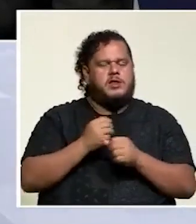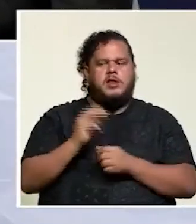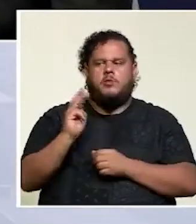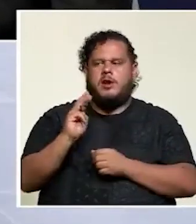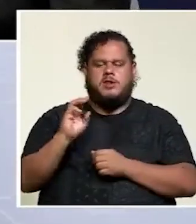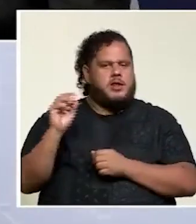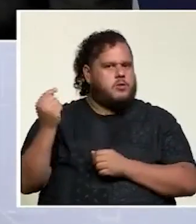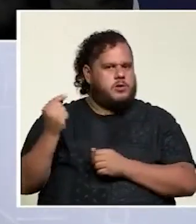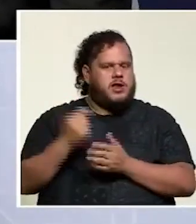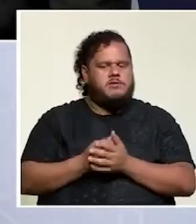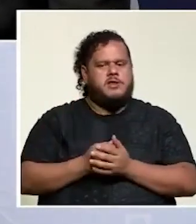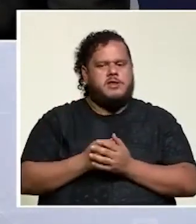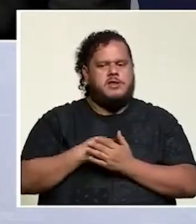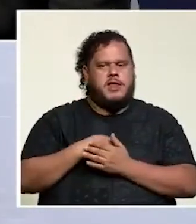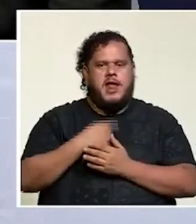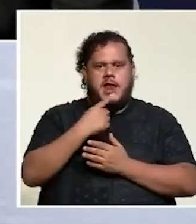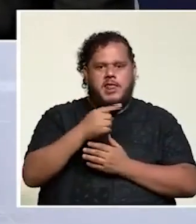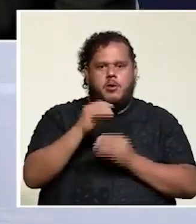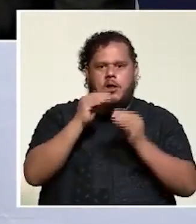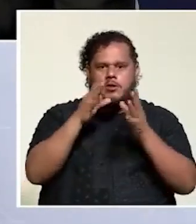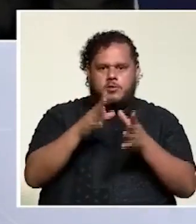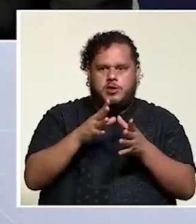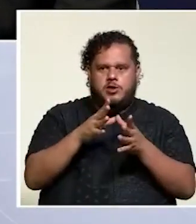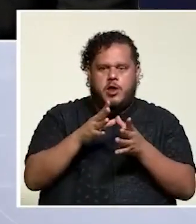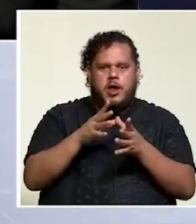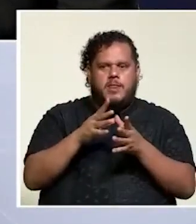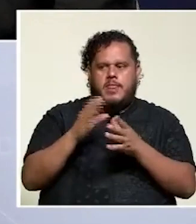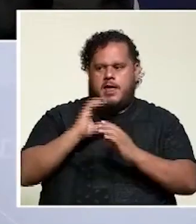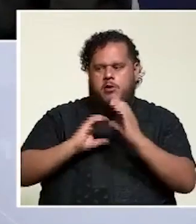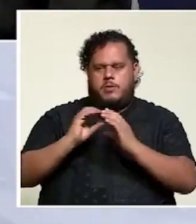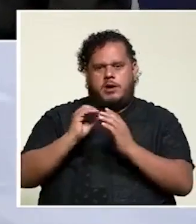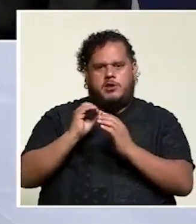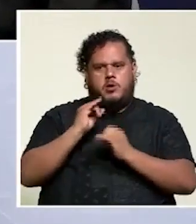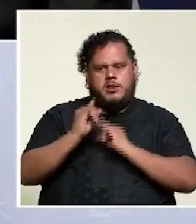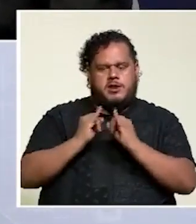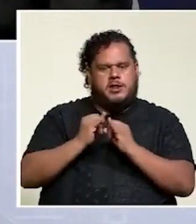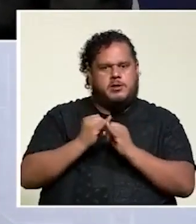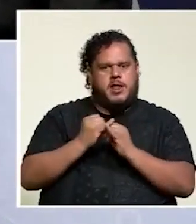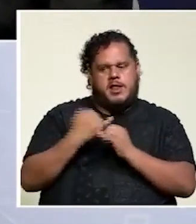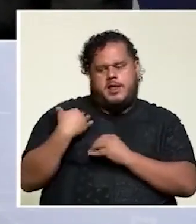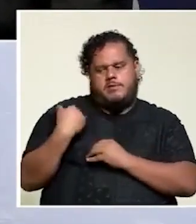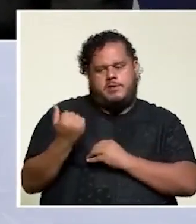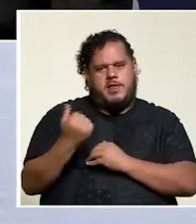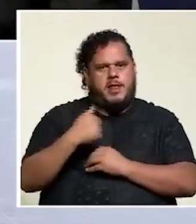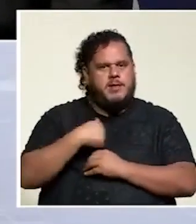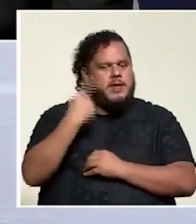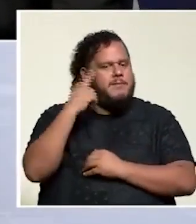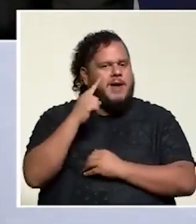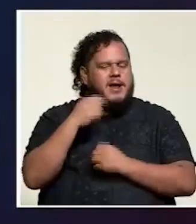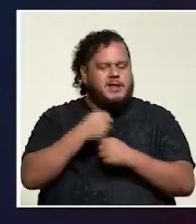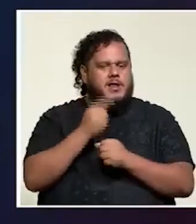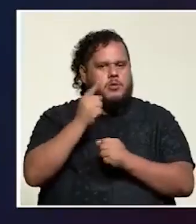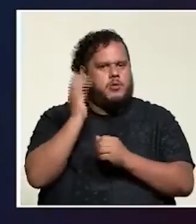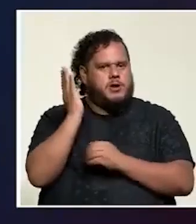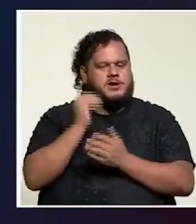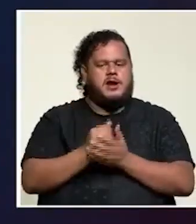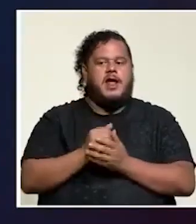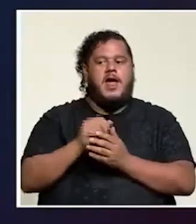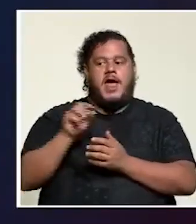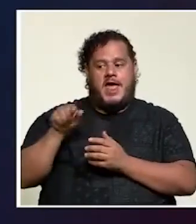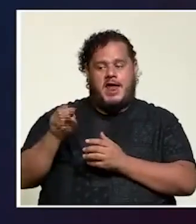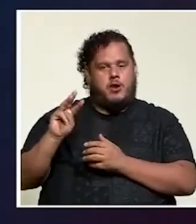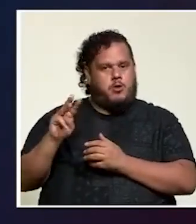Gutiérrez, convenció a su profesor de comercio internacional que me invitaran a dar una charla. Y después Walter organizó a un grupo de sus